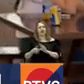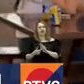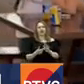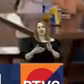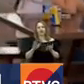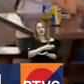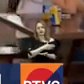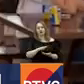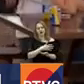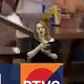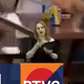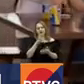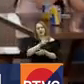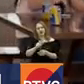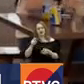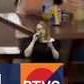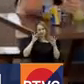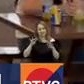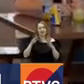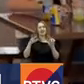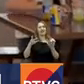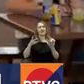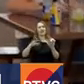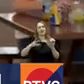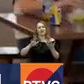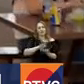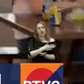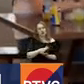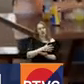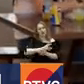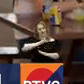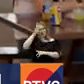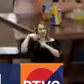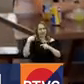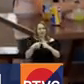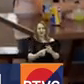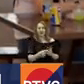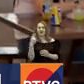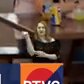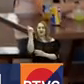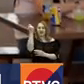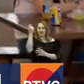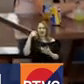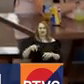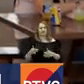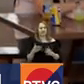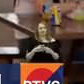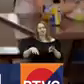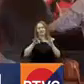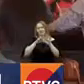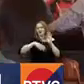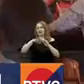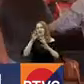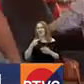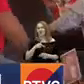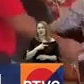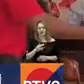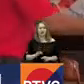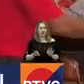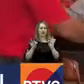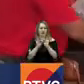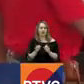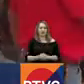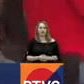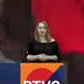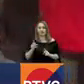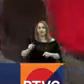a un pueblo que viene a eso a ver folklore a ver música llanera entonces el torno internacional es oro pues la fiesta más importante para nosotros torneo internacional